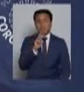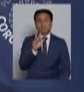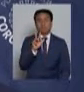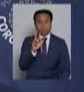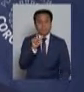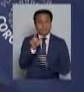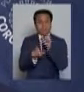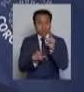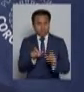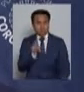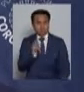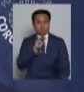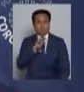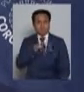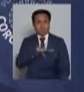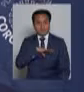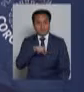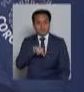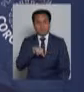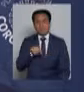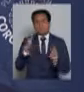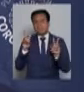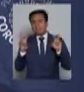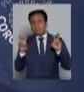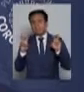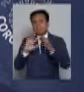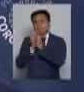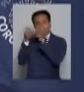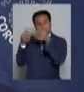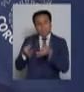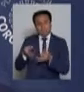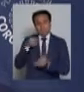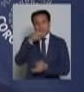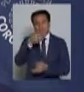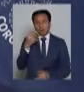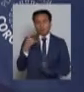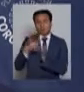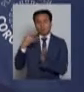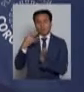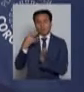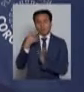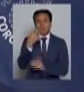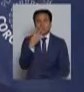3.839 personas en Chile, sobre el total que ya mencioné de